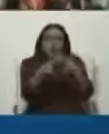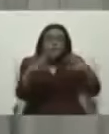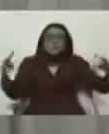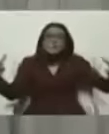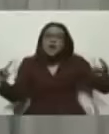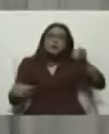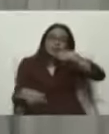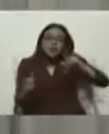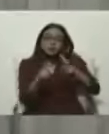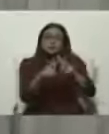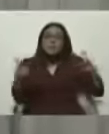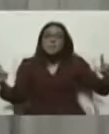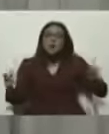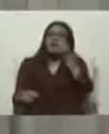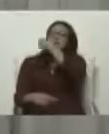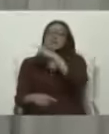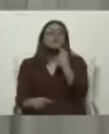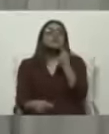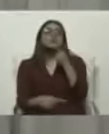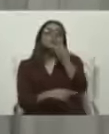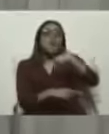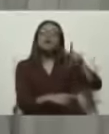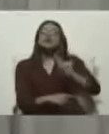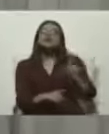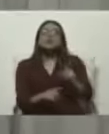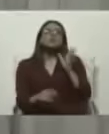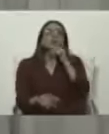comunicación hacen todo lo posible